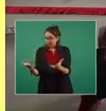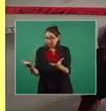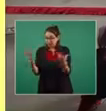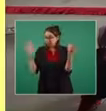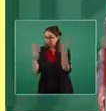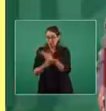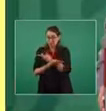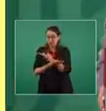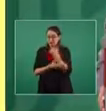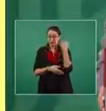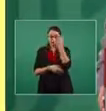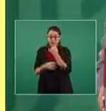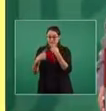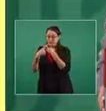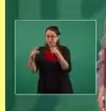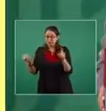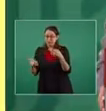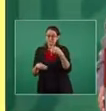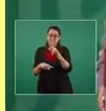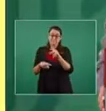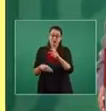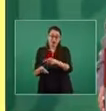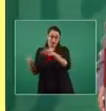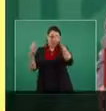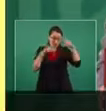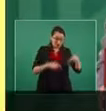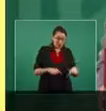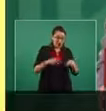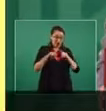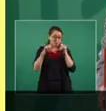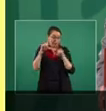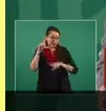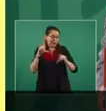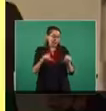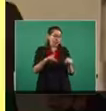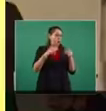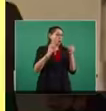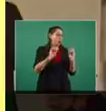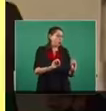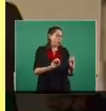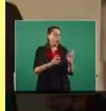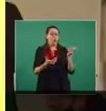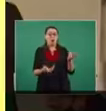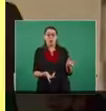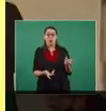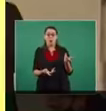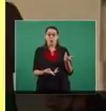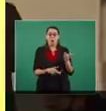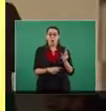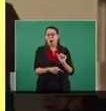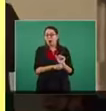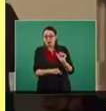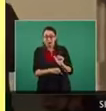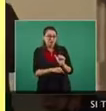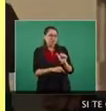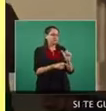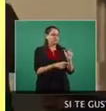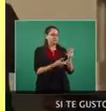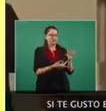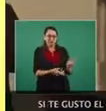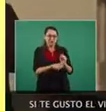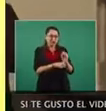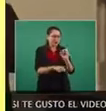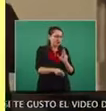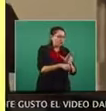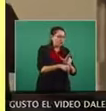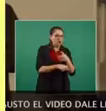ese avión y viene a Ciudad de México, a Lima o a Buenos Aires o a San Salvador, todo el mundo habla el mismo idioma. Claro, con acentos distintos, lo cual le hace mucho más